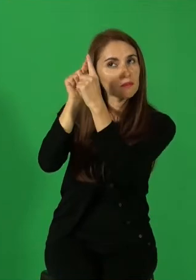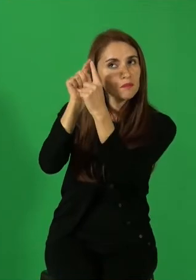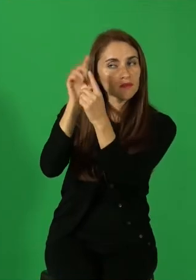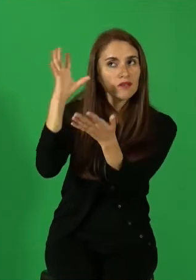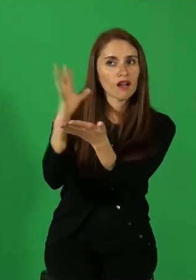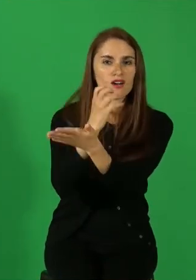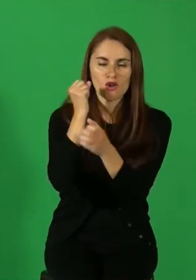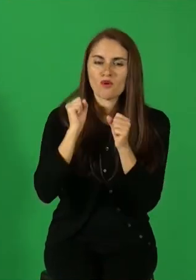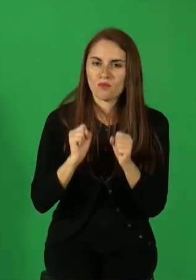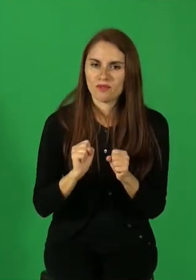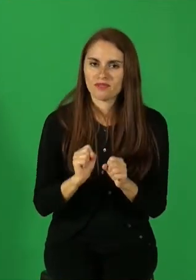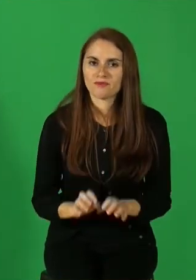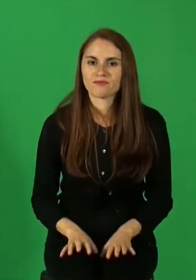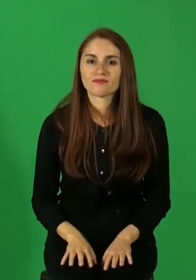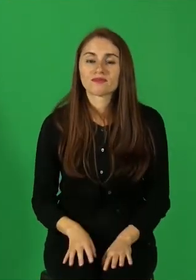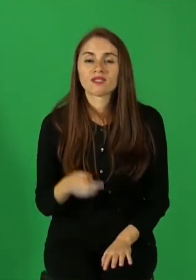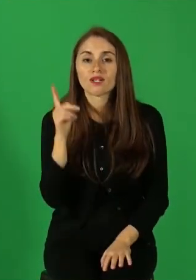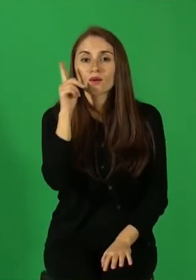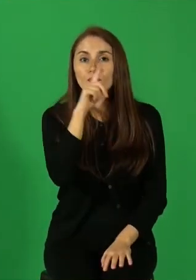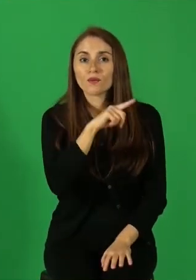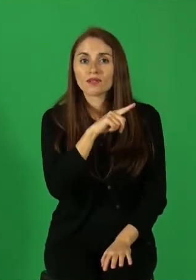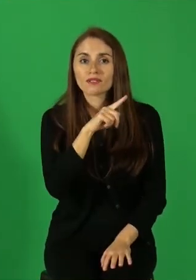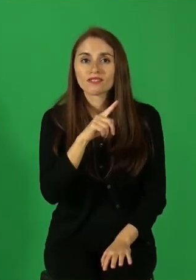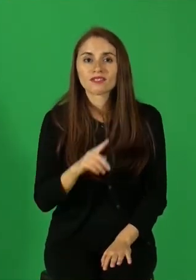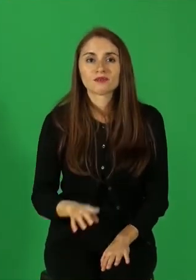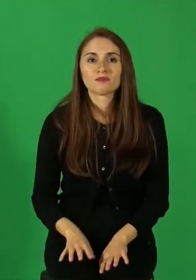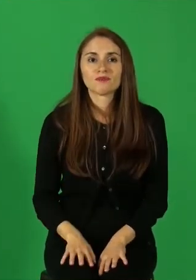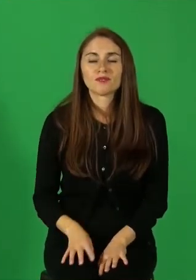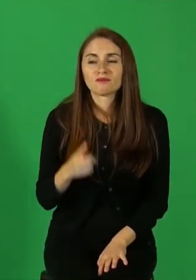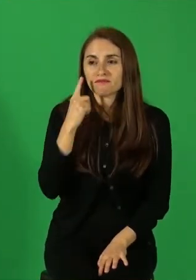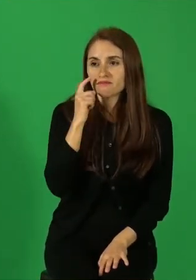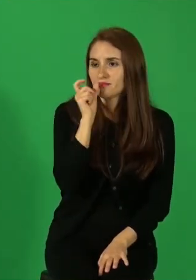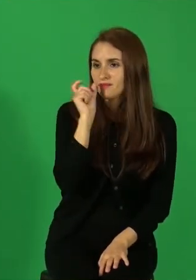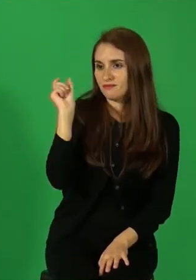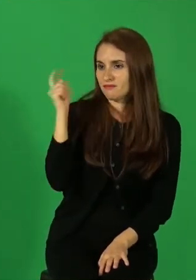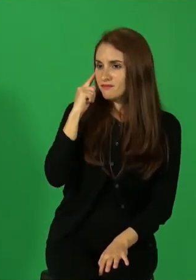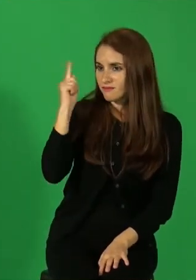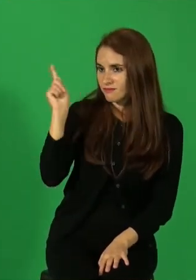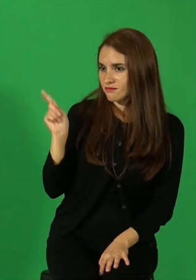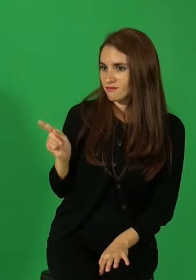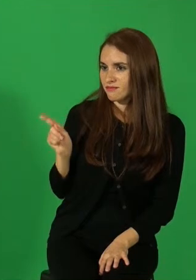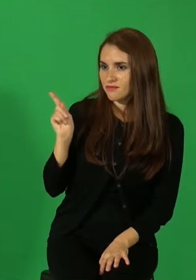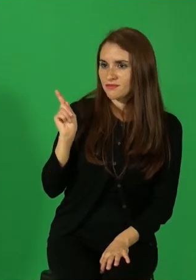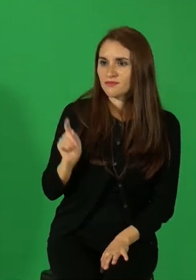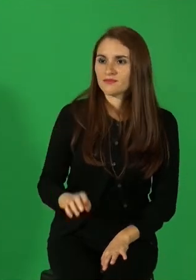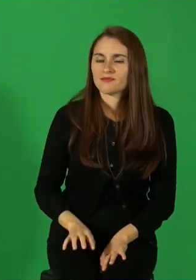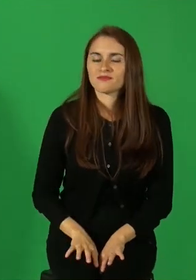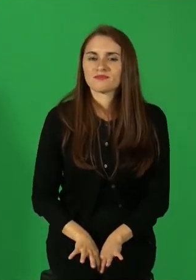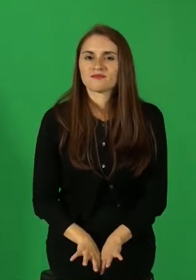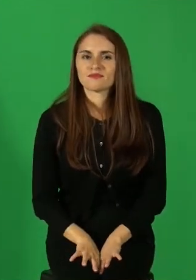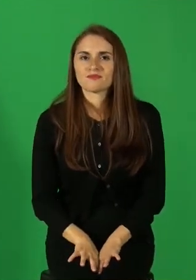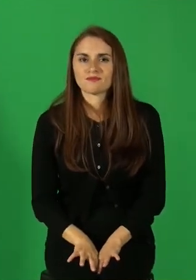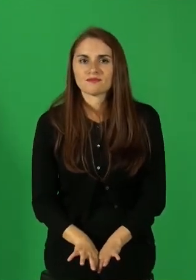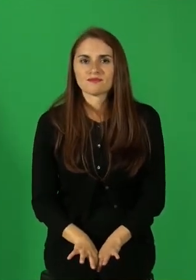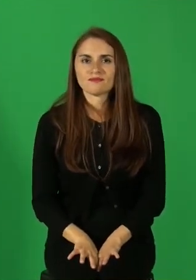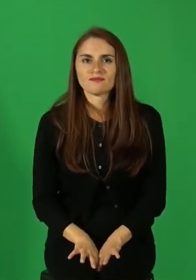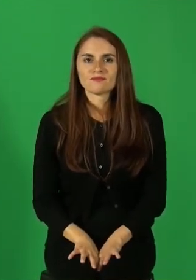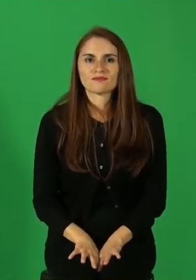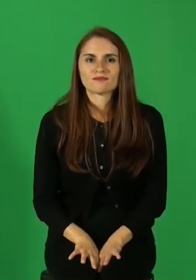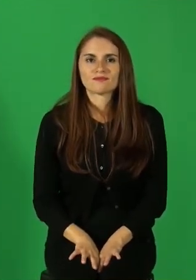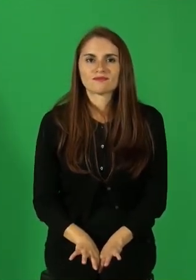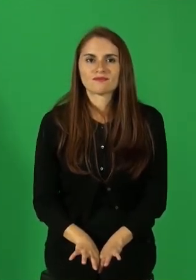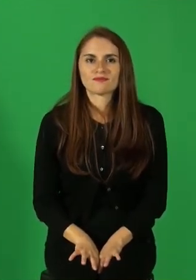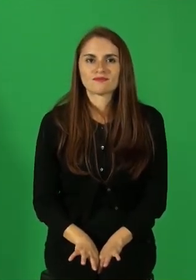por último, de consecuencia. Por lo tanto, en consecuencia, por consiguiente,